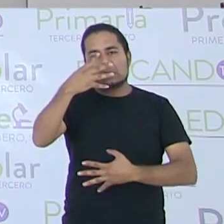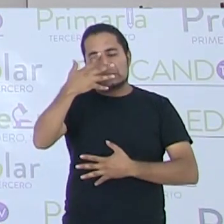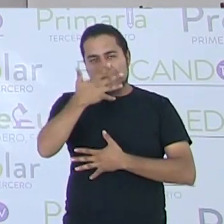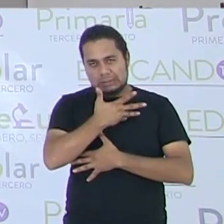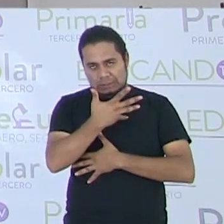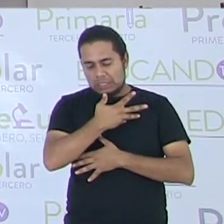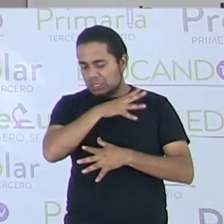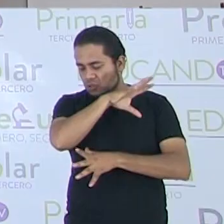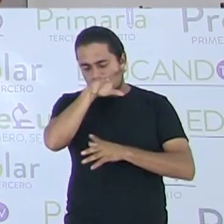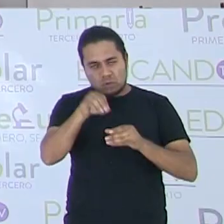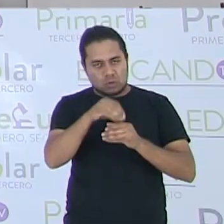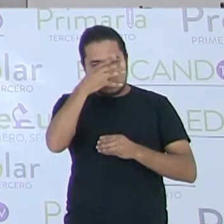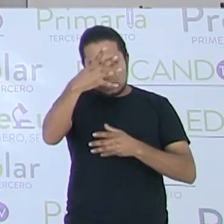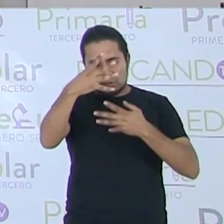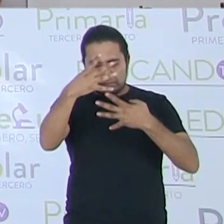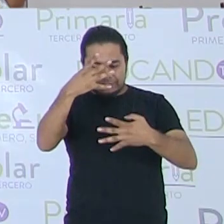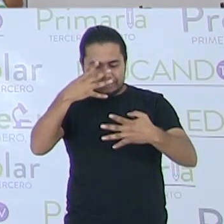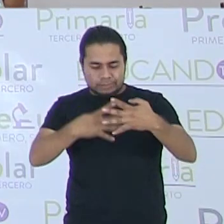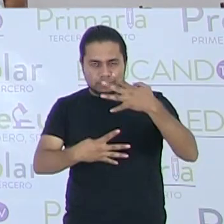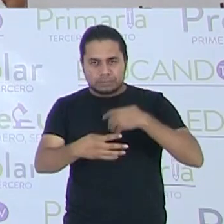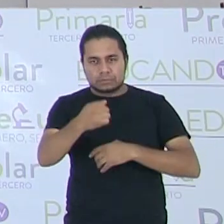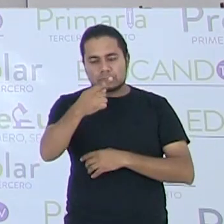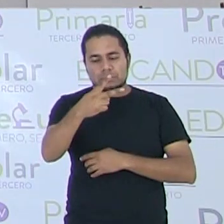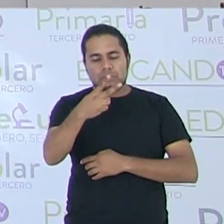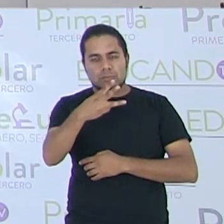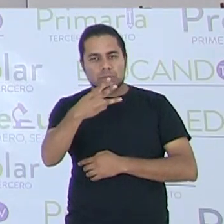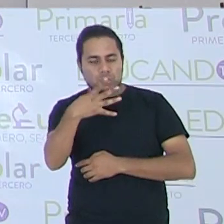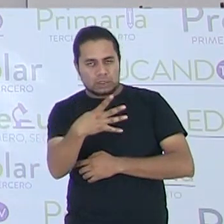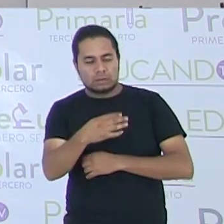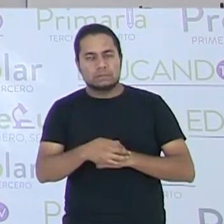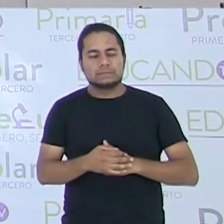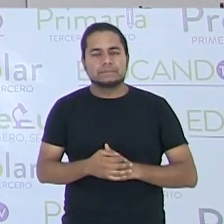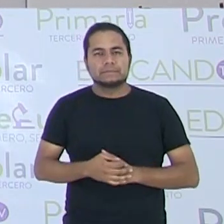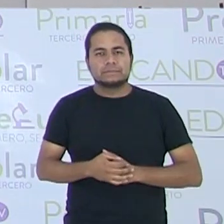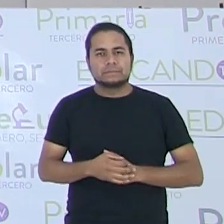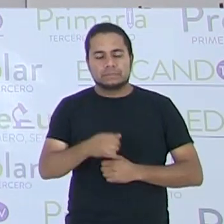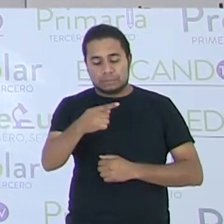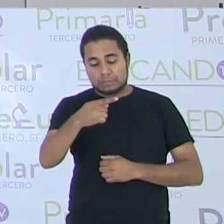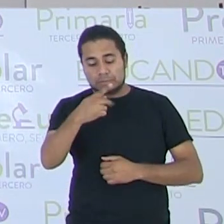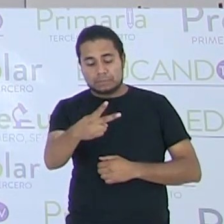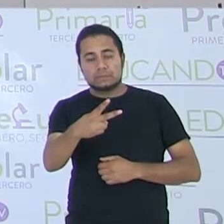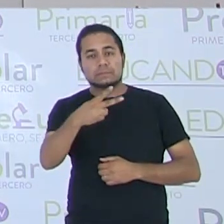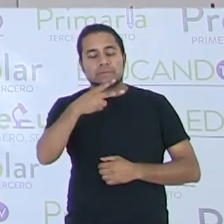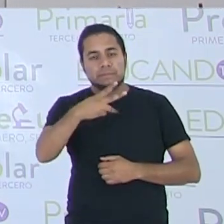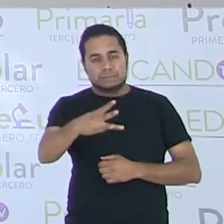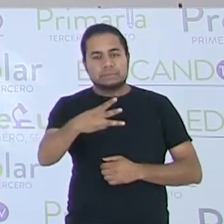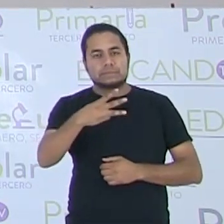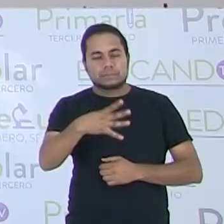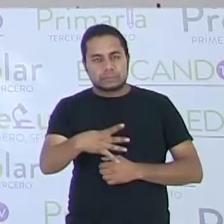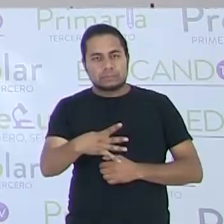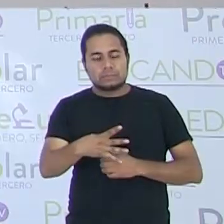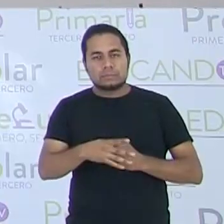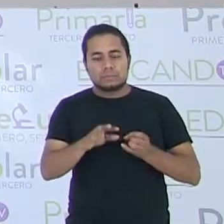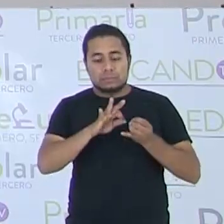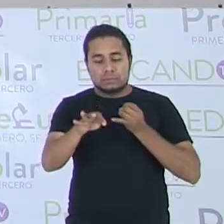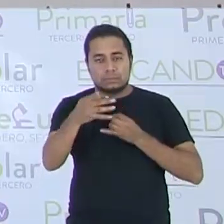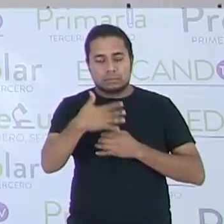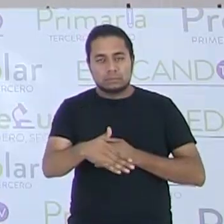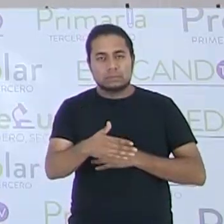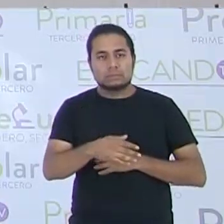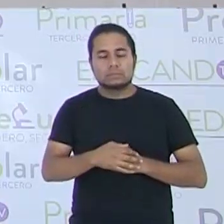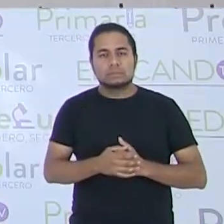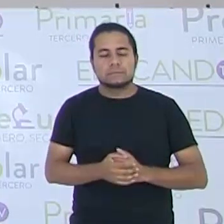y 4. 1, 2, 3 y 4. 1, 2, 3 y 4.